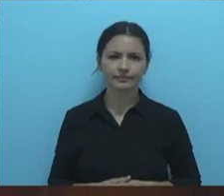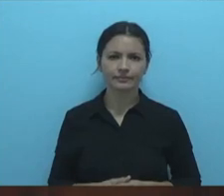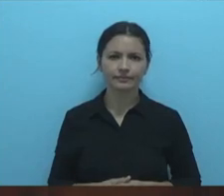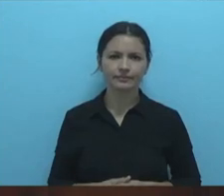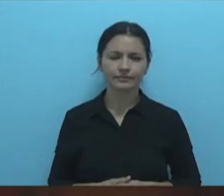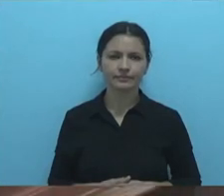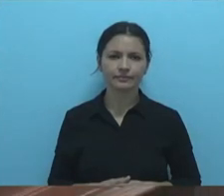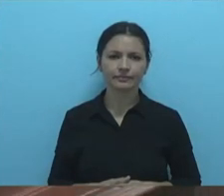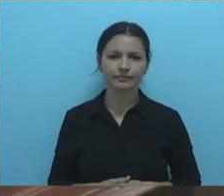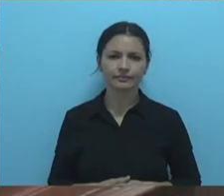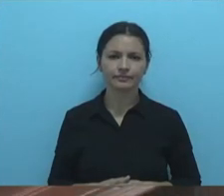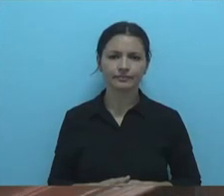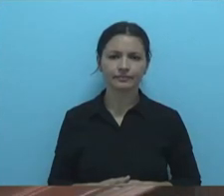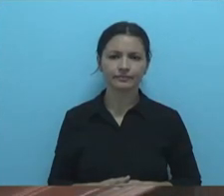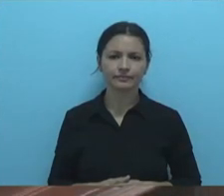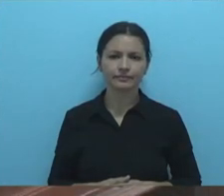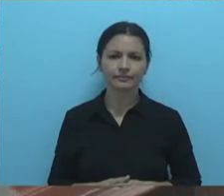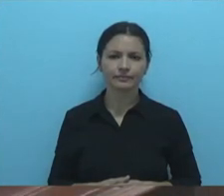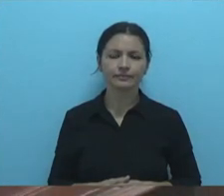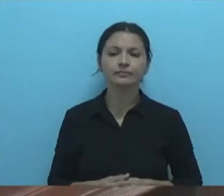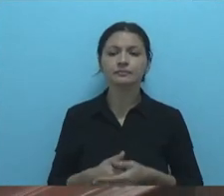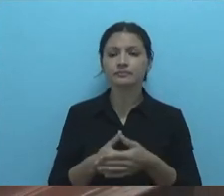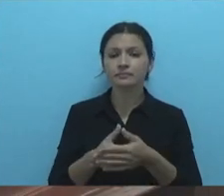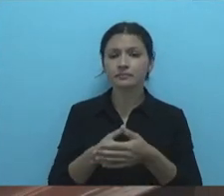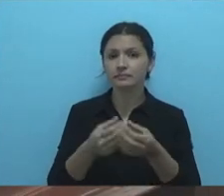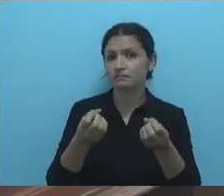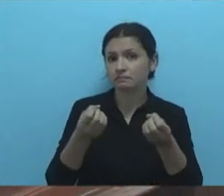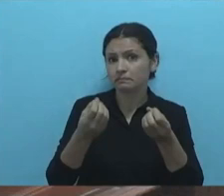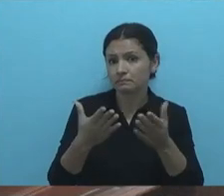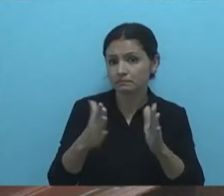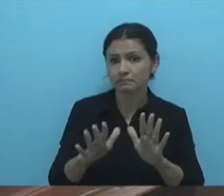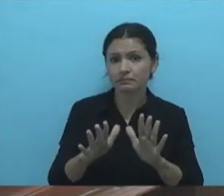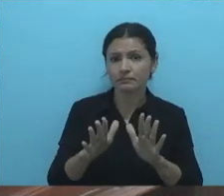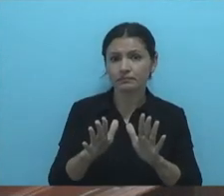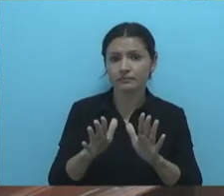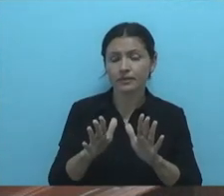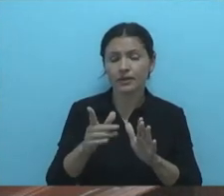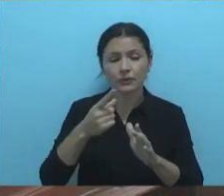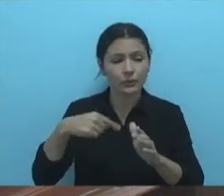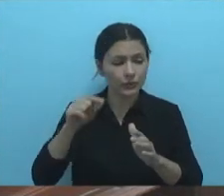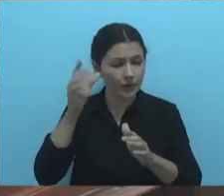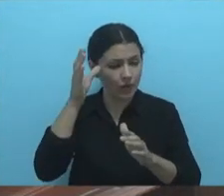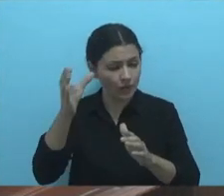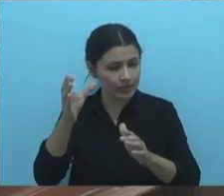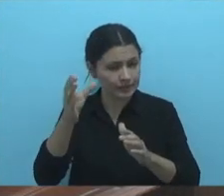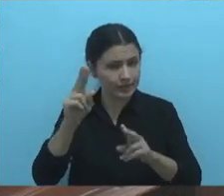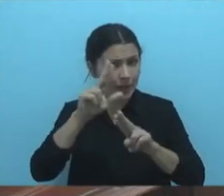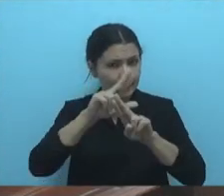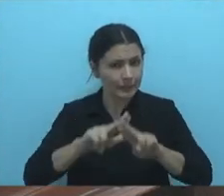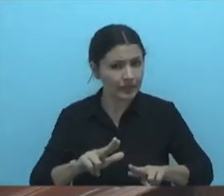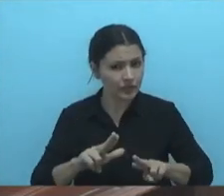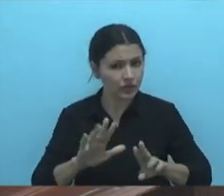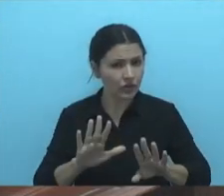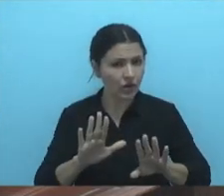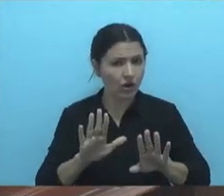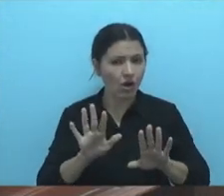señor presidente acordamos lo de la preferencia no hay ningún problema recordamos también el procedimiento cuando hay un veto no se puede